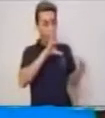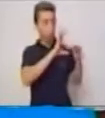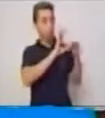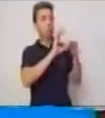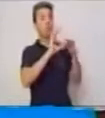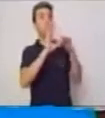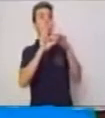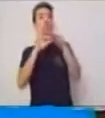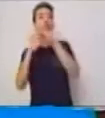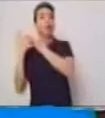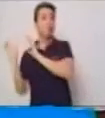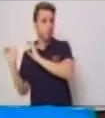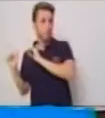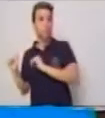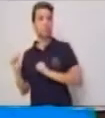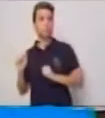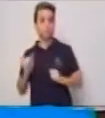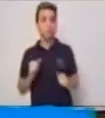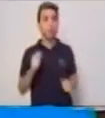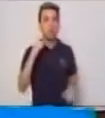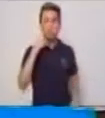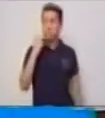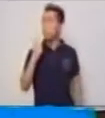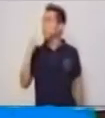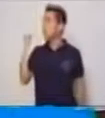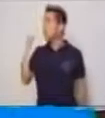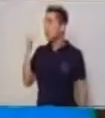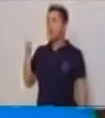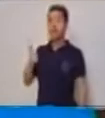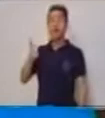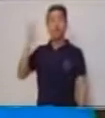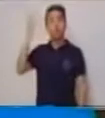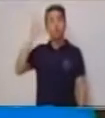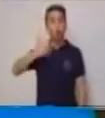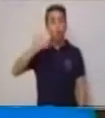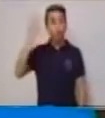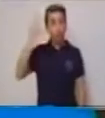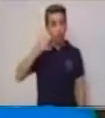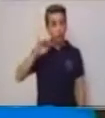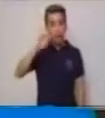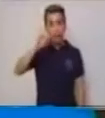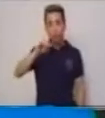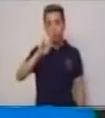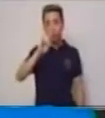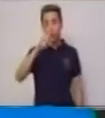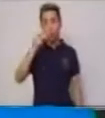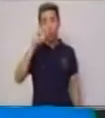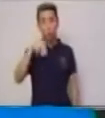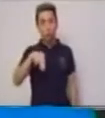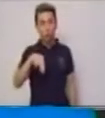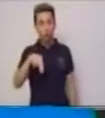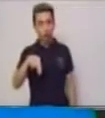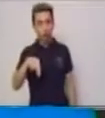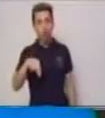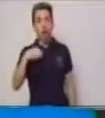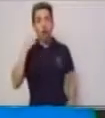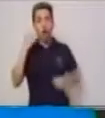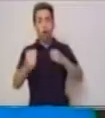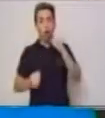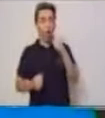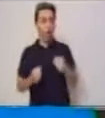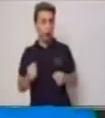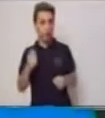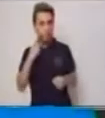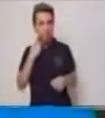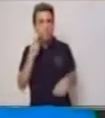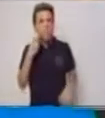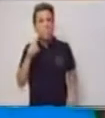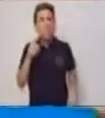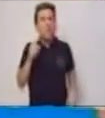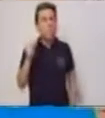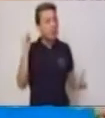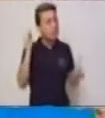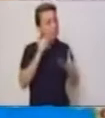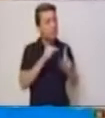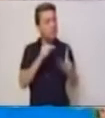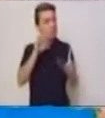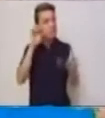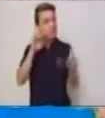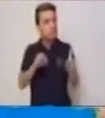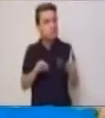Juan corre. ¿De quién estoy hablando? Este va a ser mi sujeto. ¿De quién estoy hablando? De nuevo